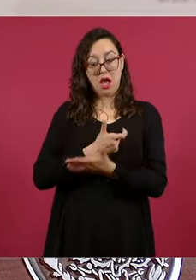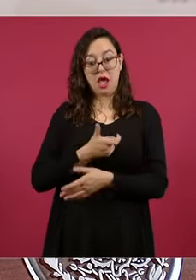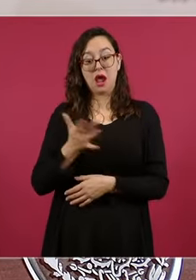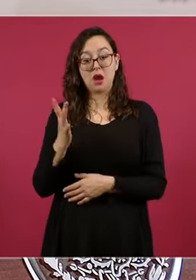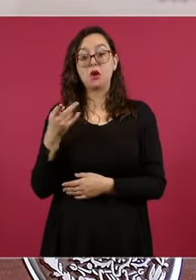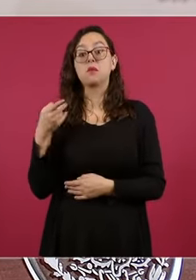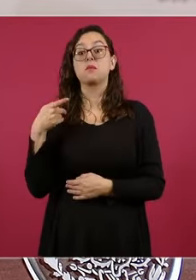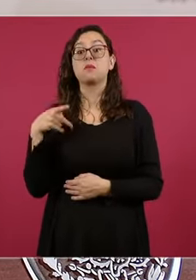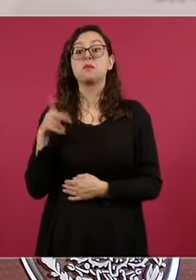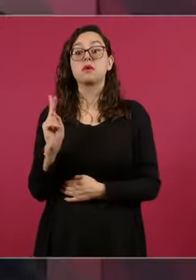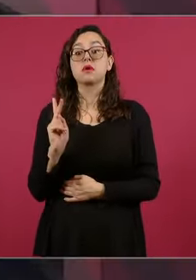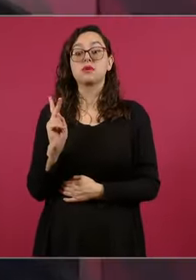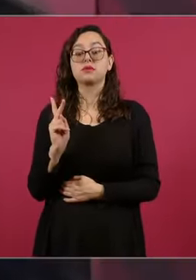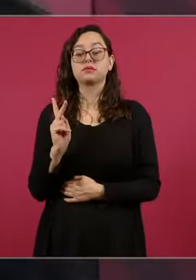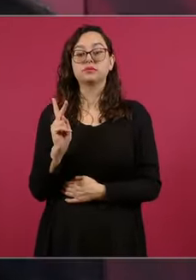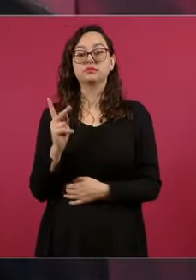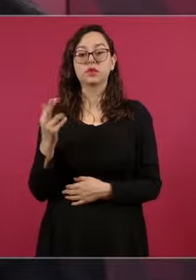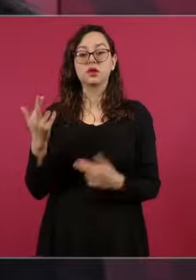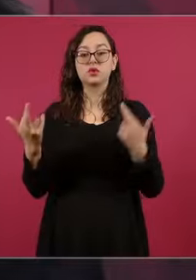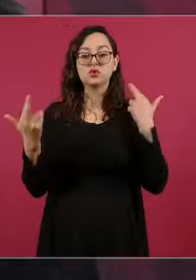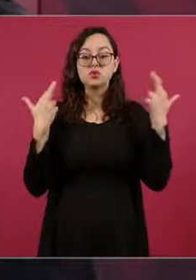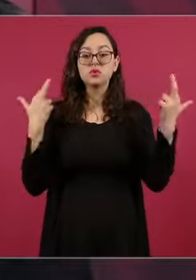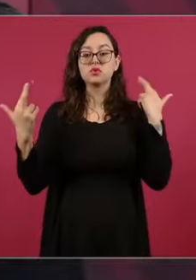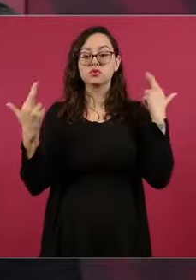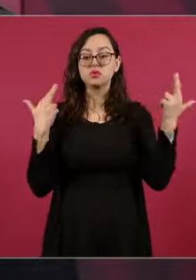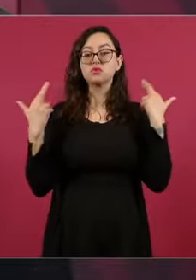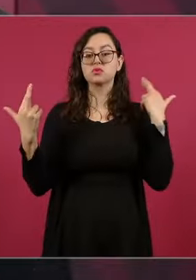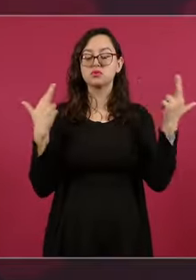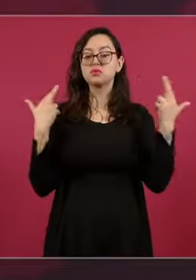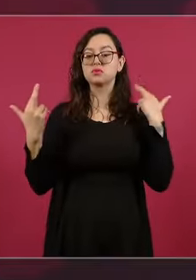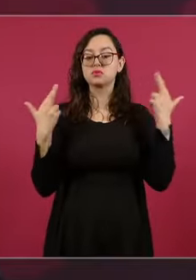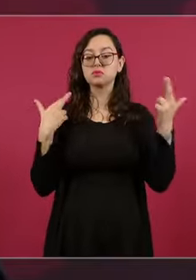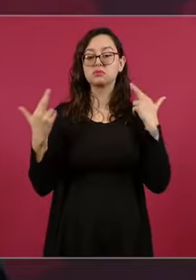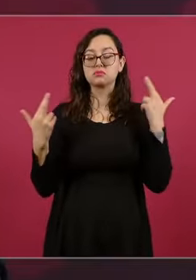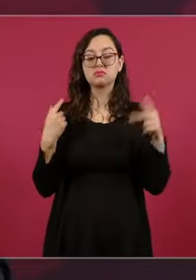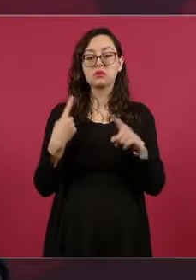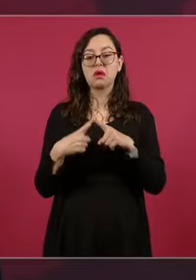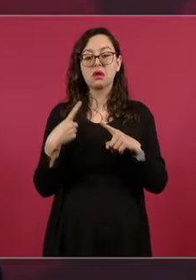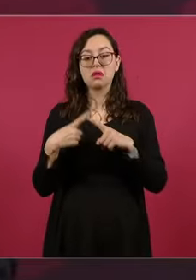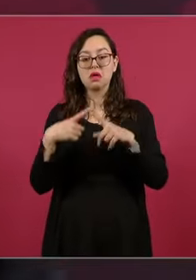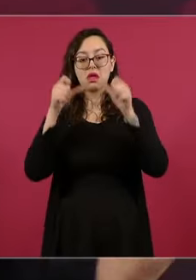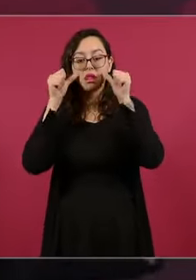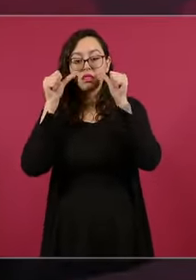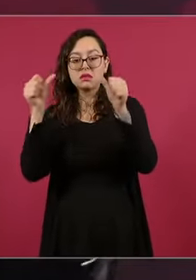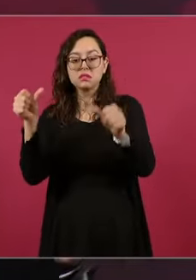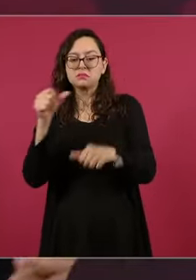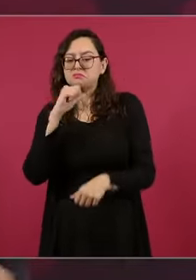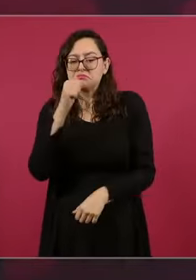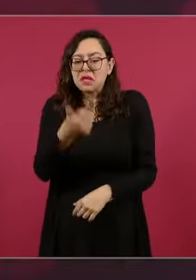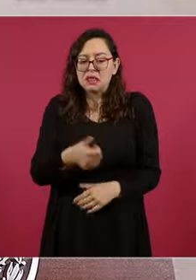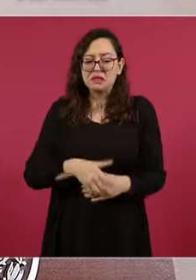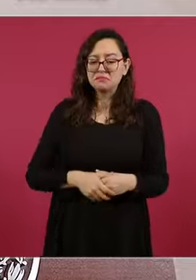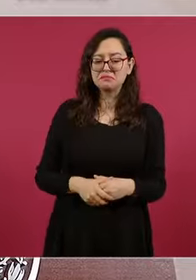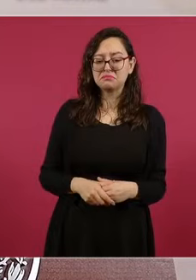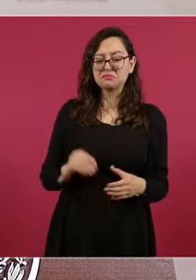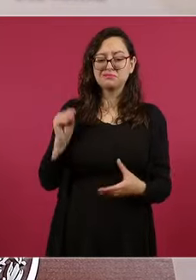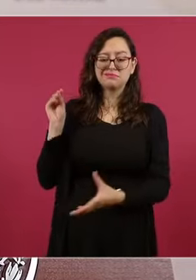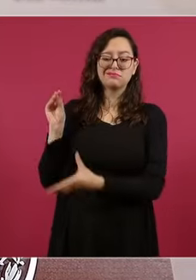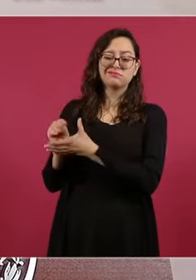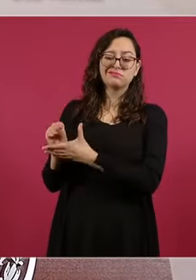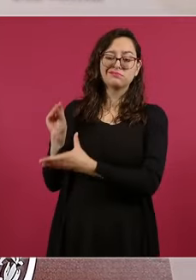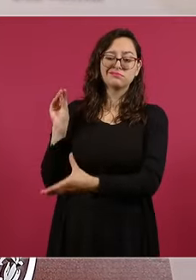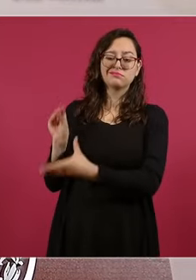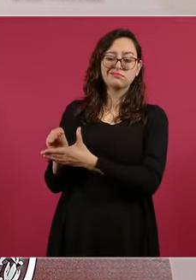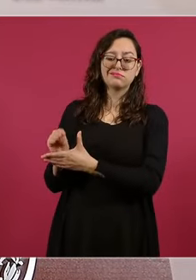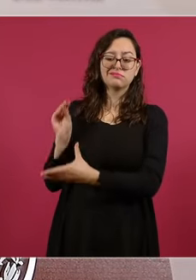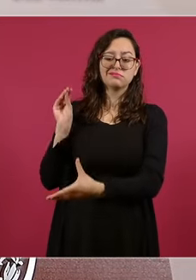nada más que sonaba y sonaba y sonaba la alarma y nadie hacía nada.